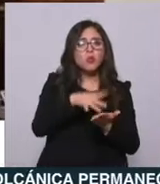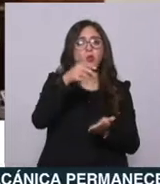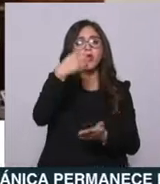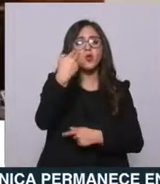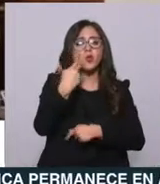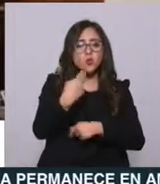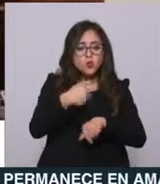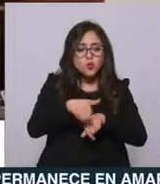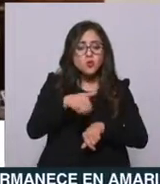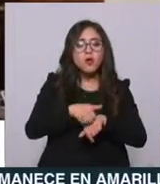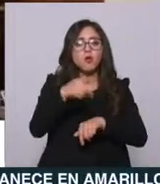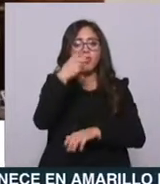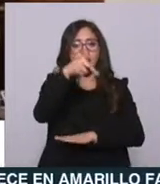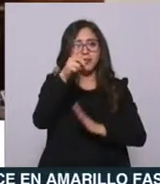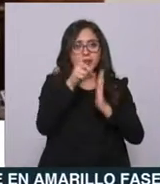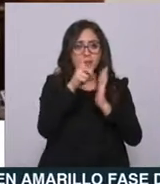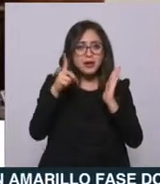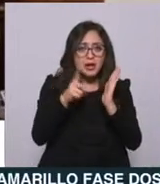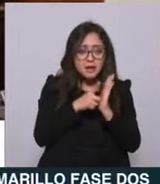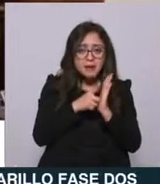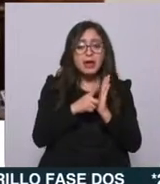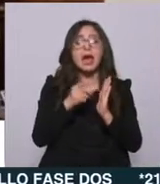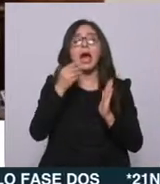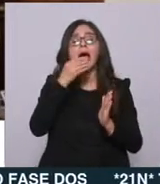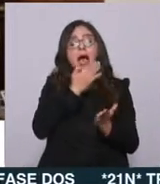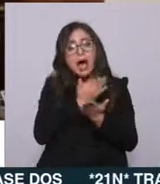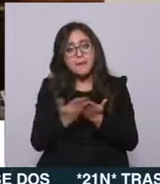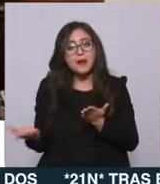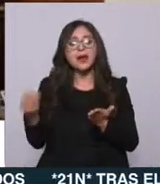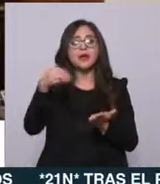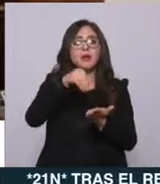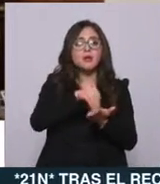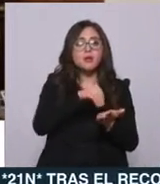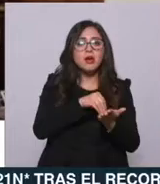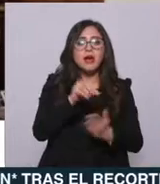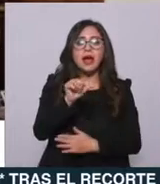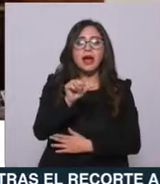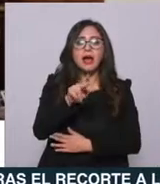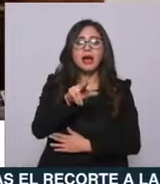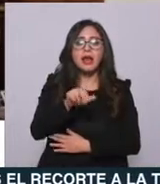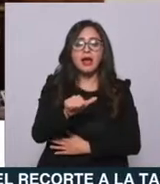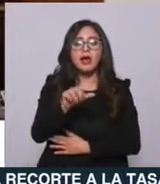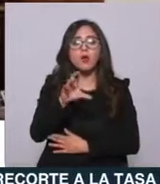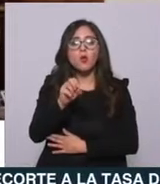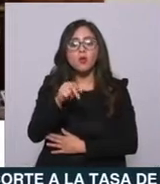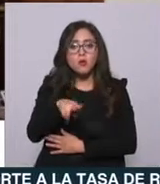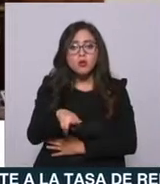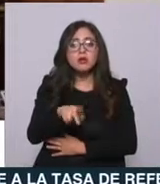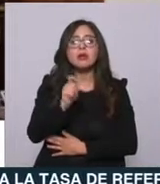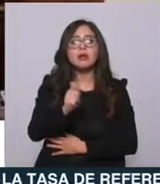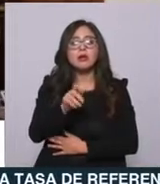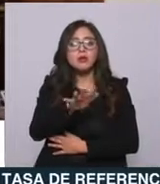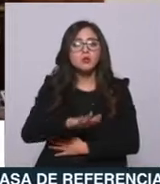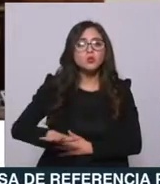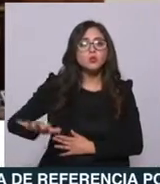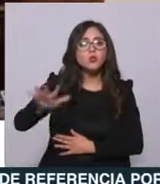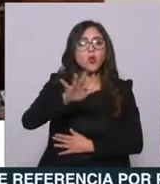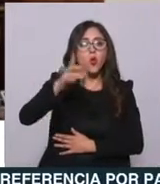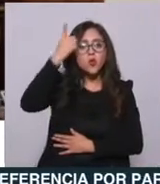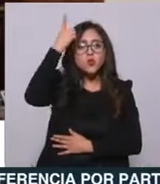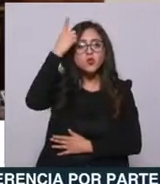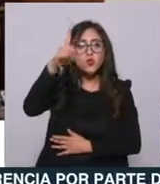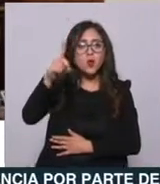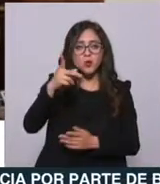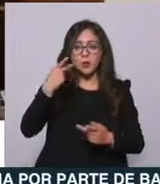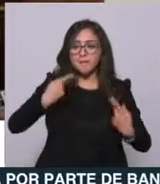departamento, lo que está dentro, pero también incluye las áreas comunes, como en propiedad compartida, por